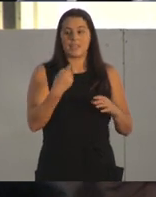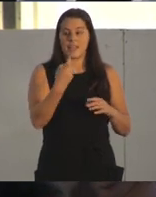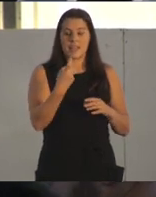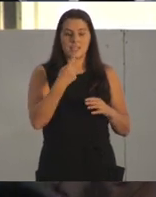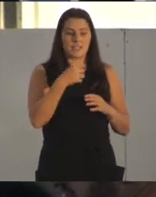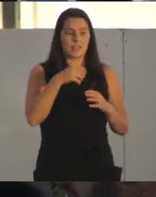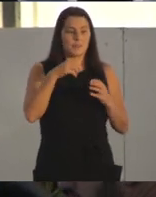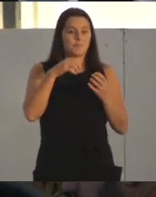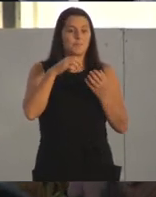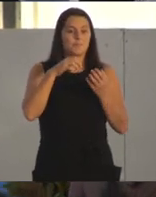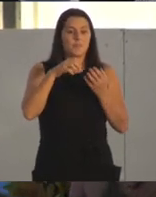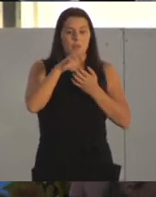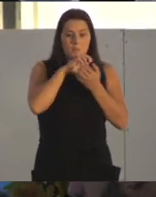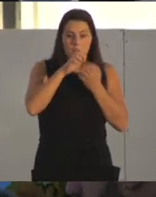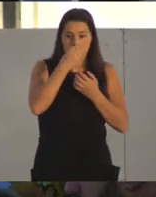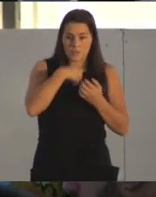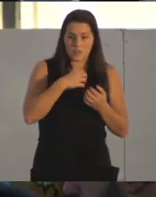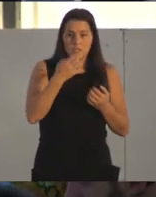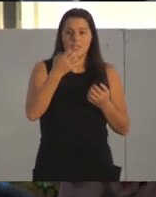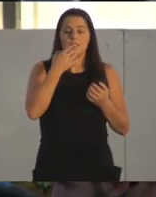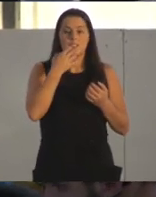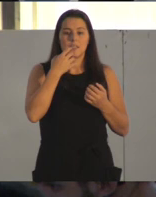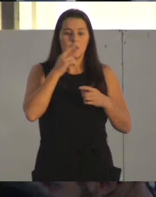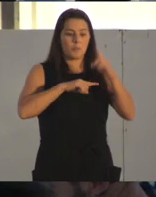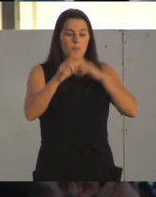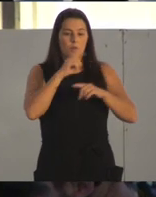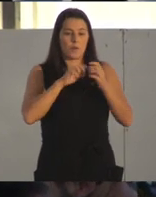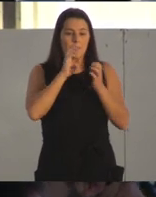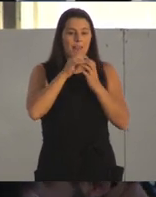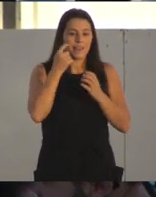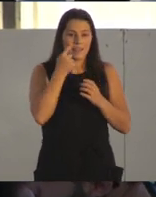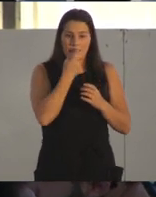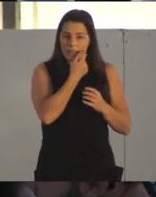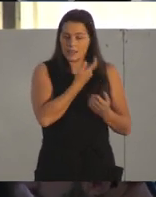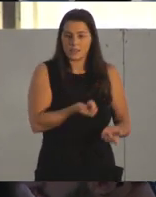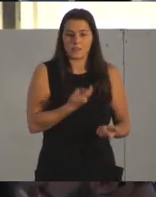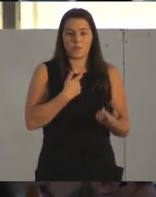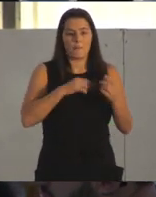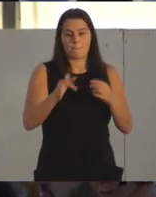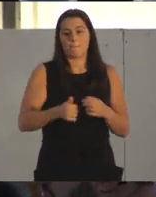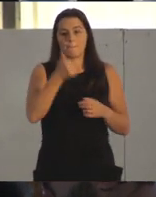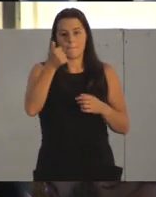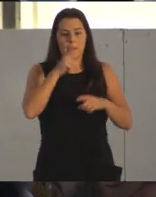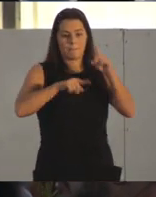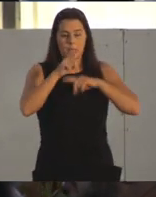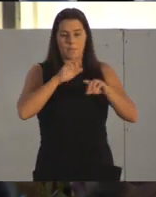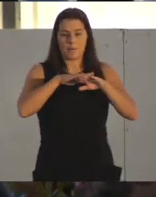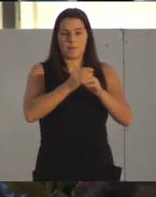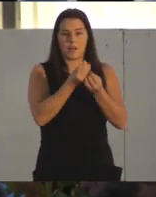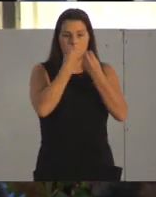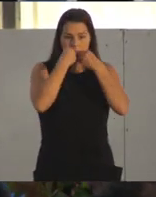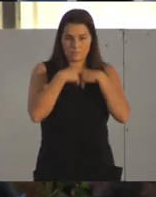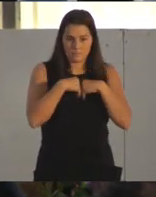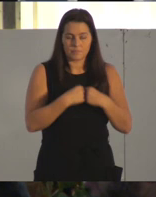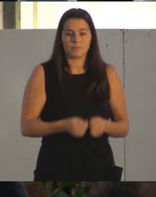menos piezas dentales tengamos, mayores problemas vamos a tener a la hora de deglutir. Y también una colaboración con los nutricionistas,